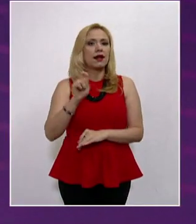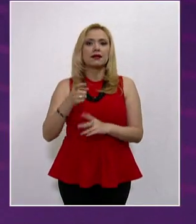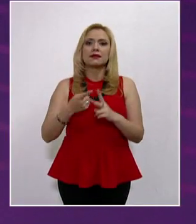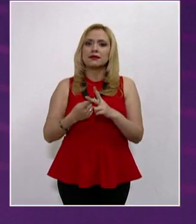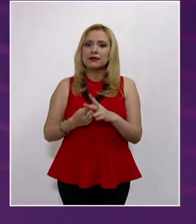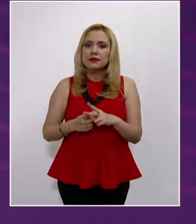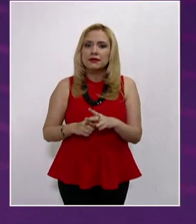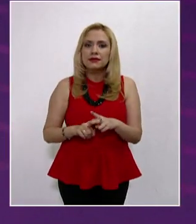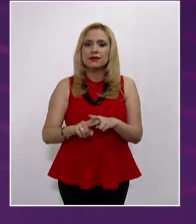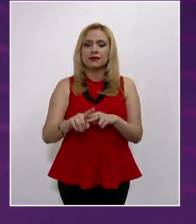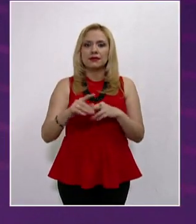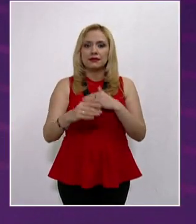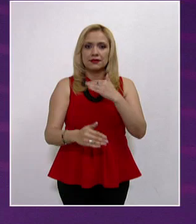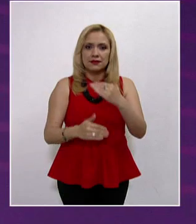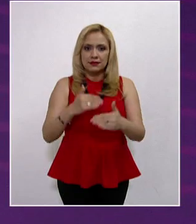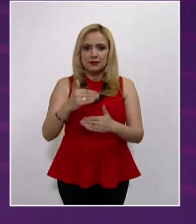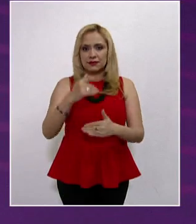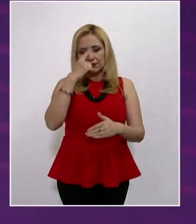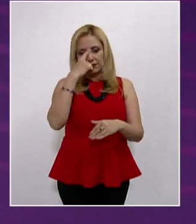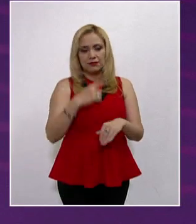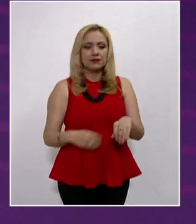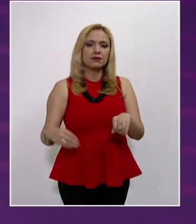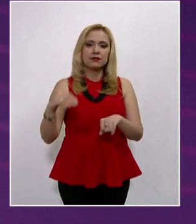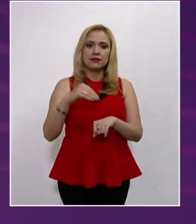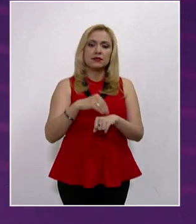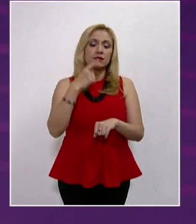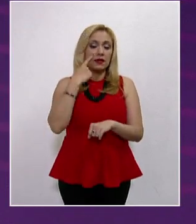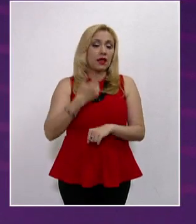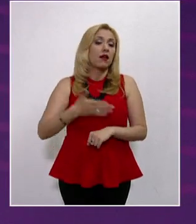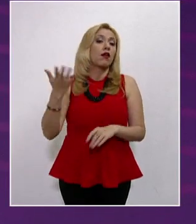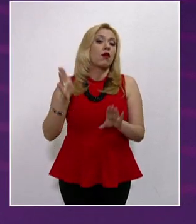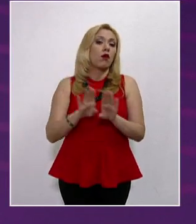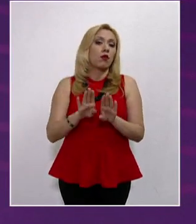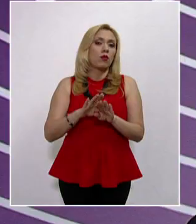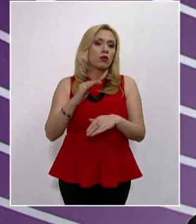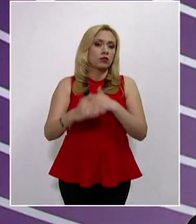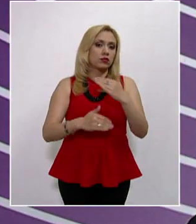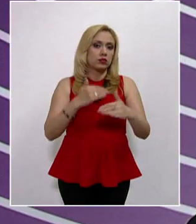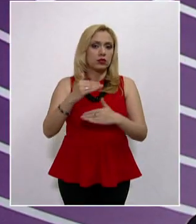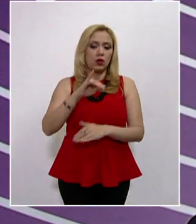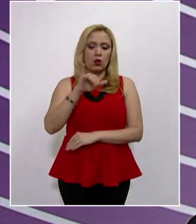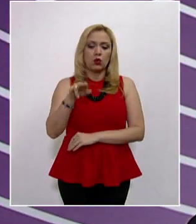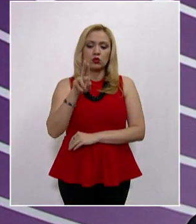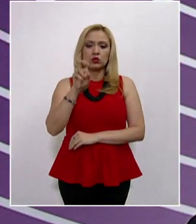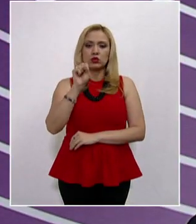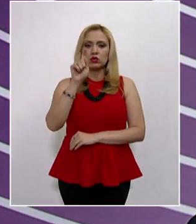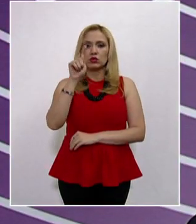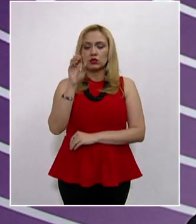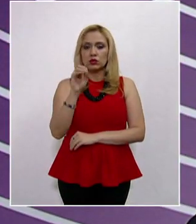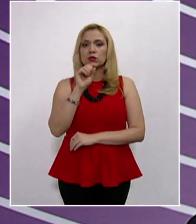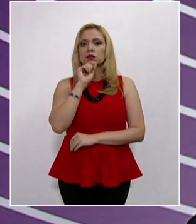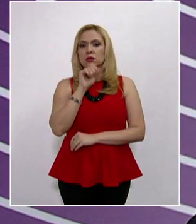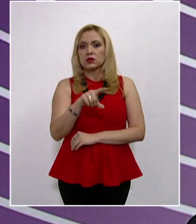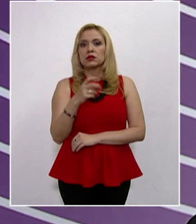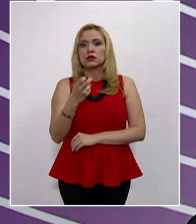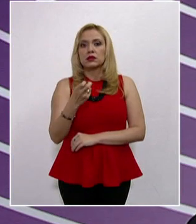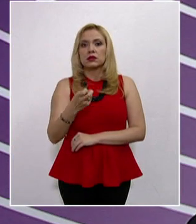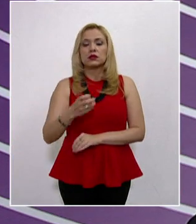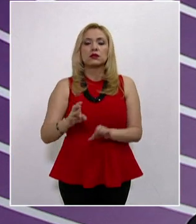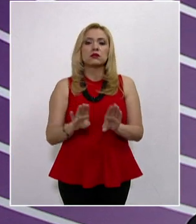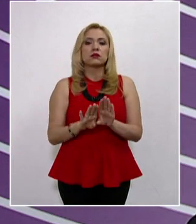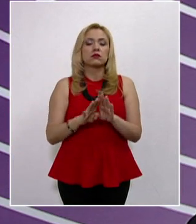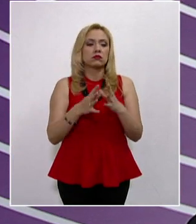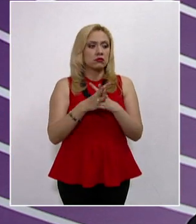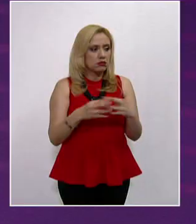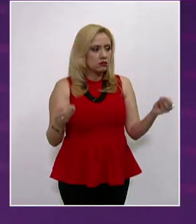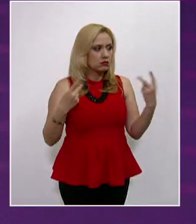inicio de proceso de implementación. Vamos a ver cómo avanza el caso Justo Alvarado, que es un caso también de